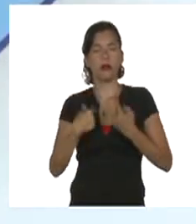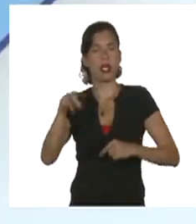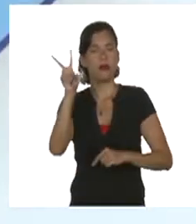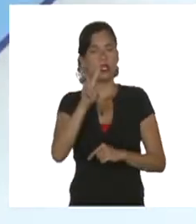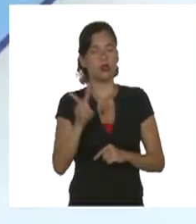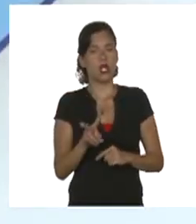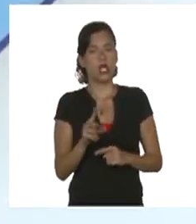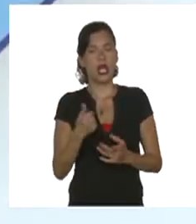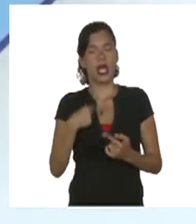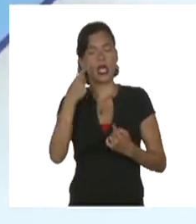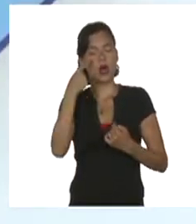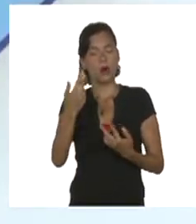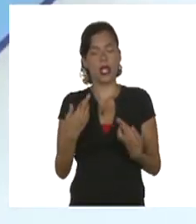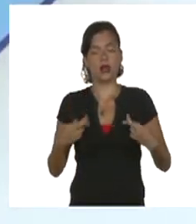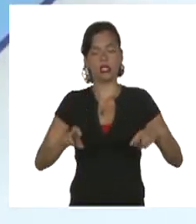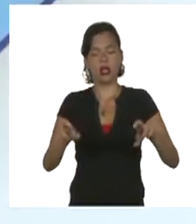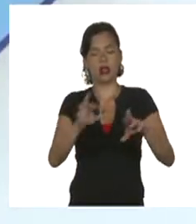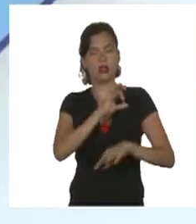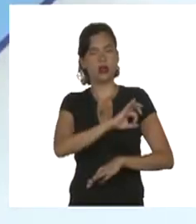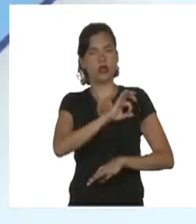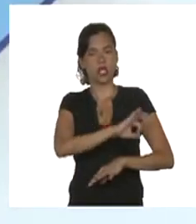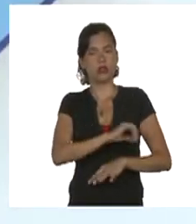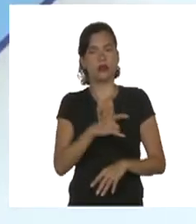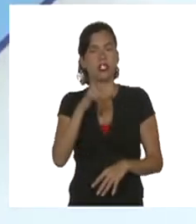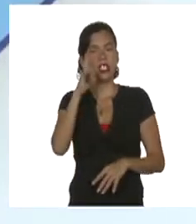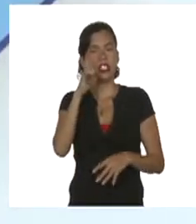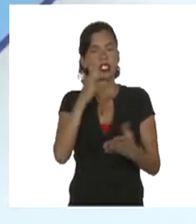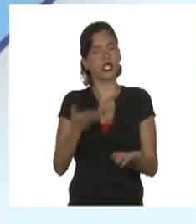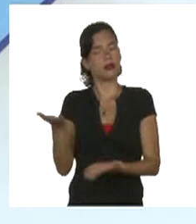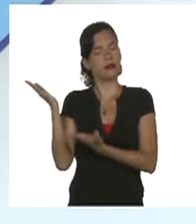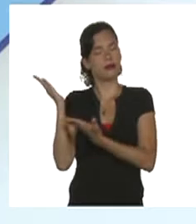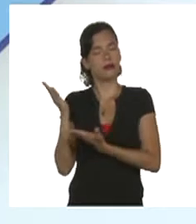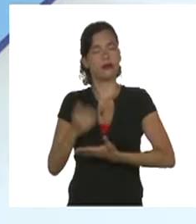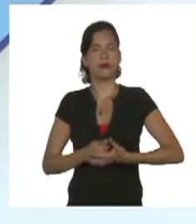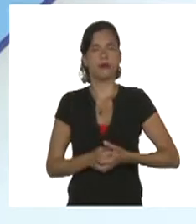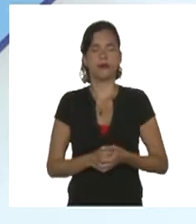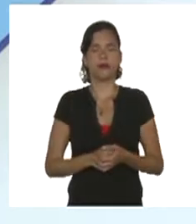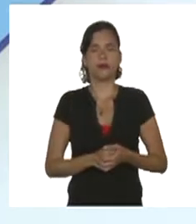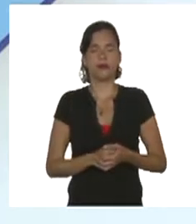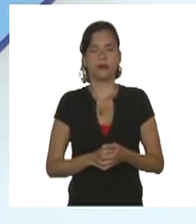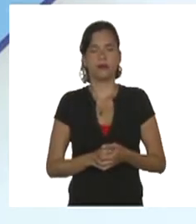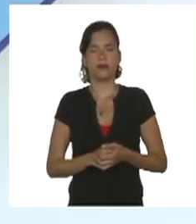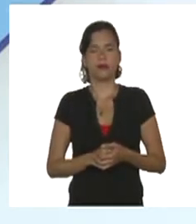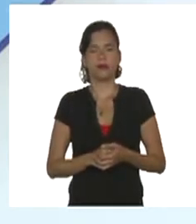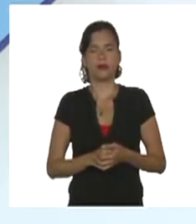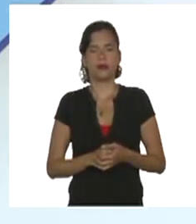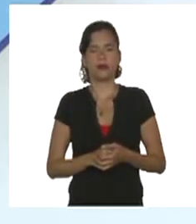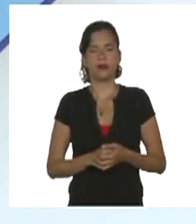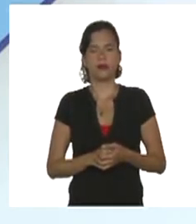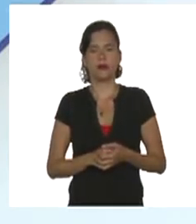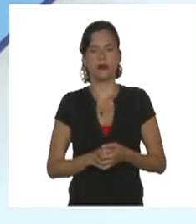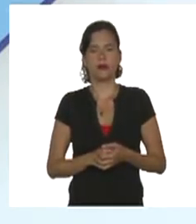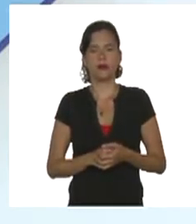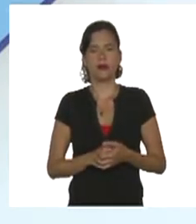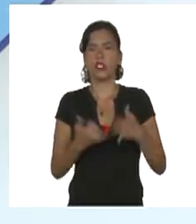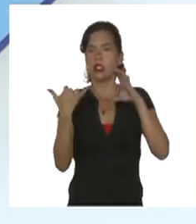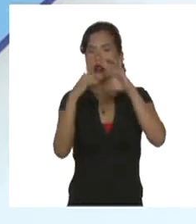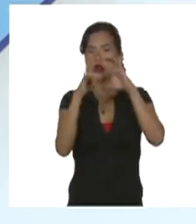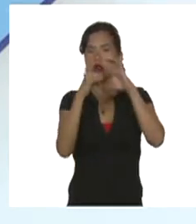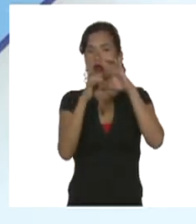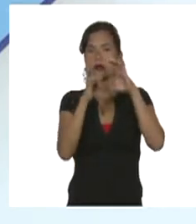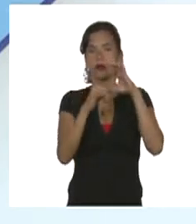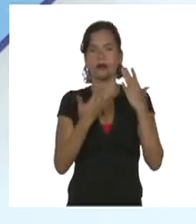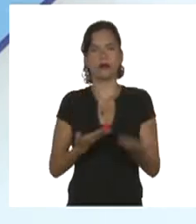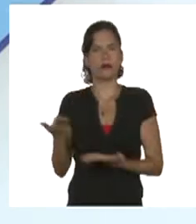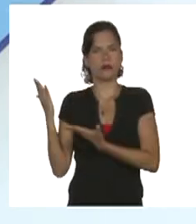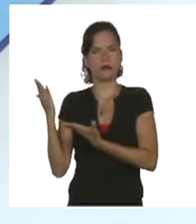venezolana a que nos sigan en nuestras redes sociales. En Instagram nos puedes conseguir como Cada Familia Una Escuela. Y en nuestra página de YouTube como